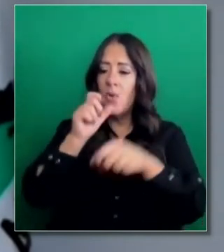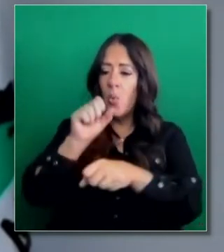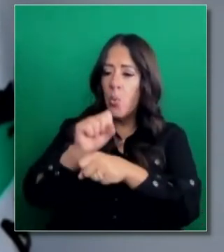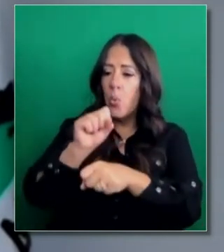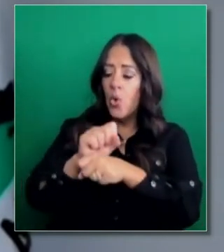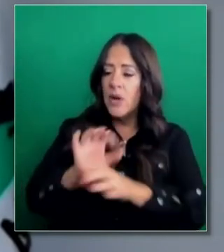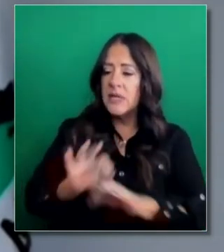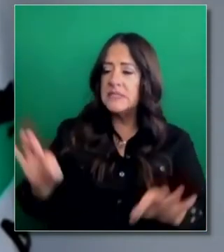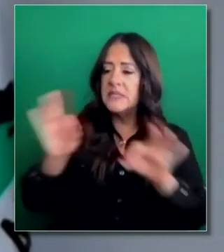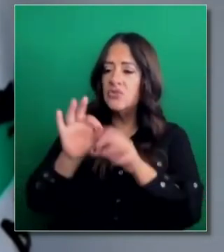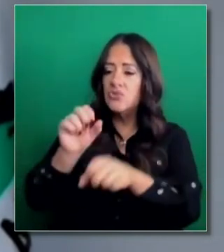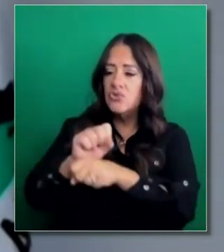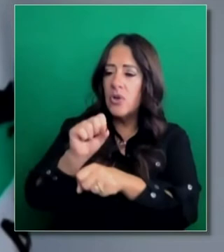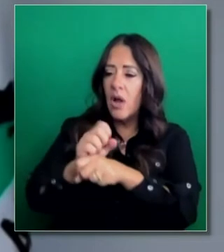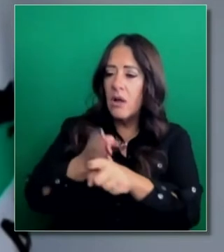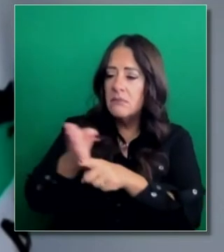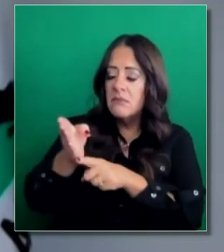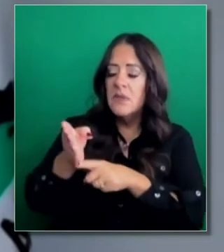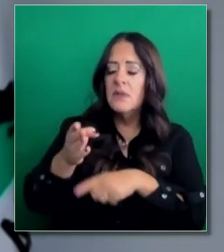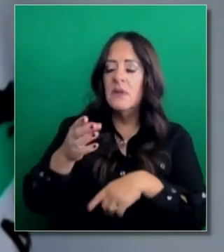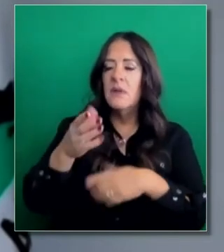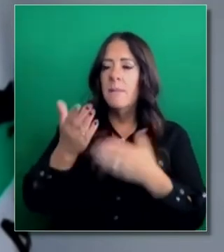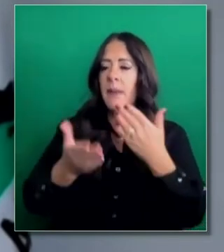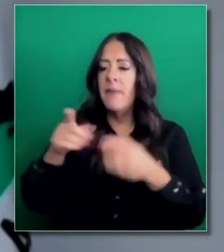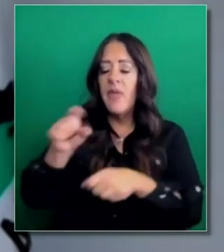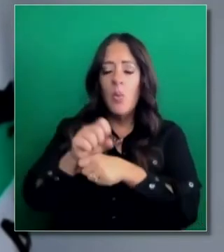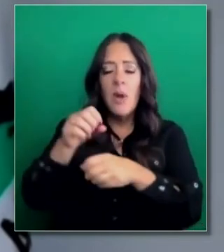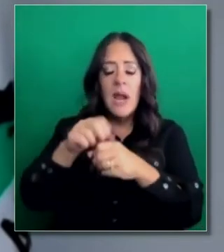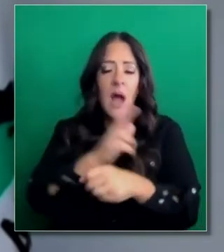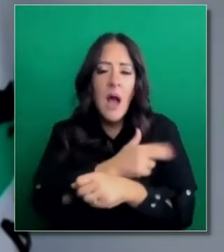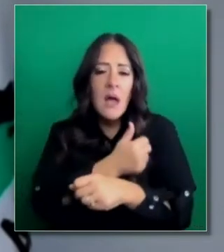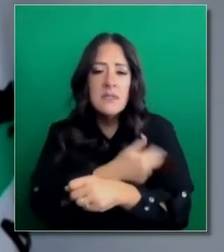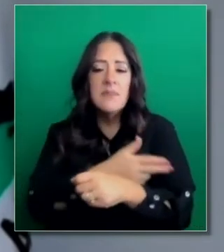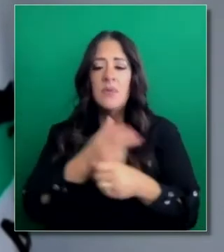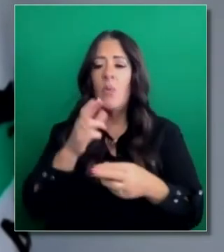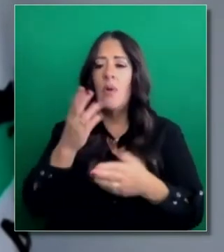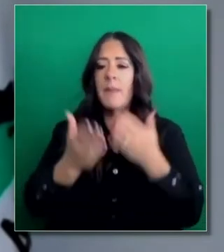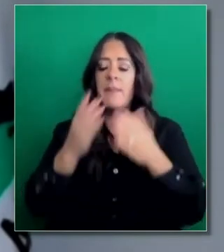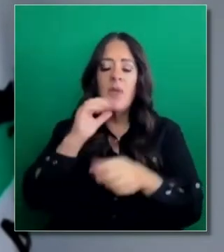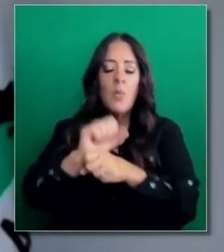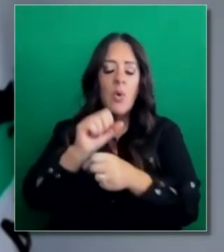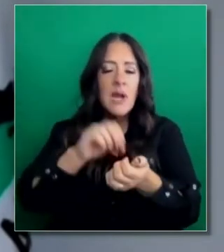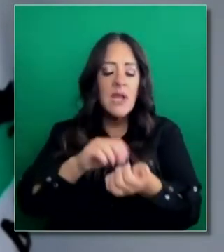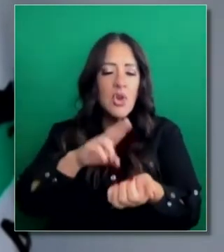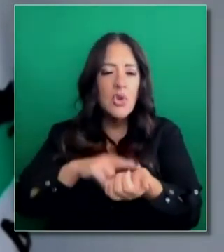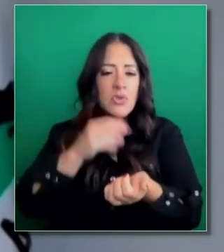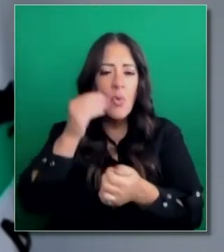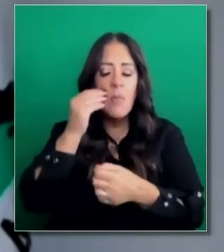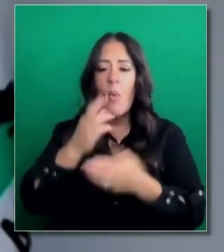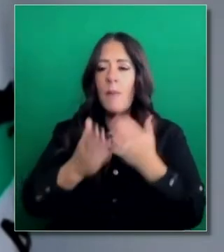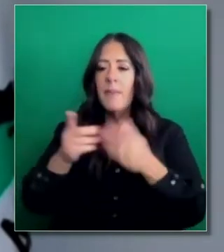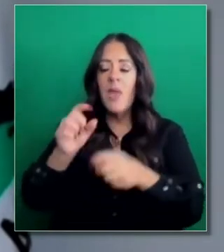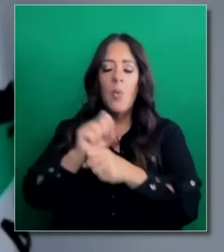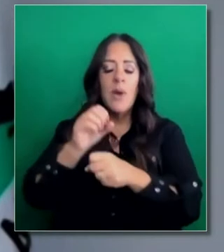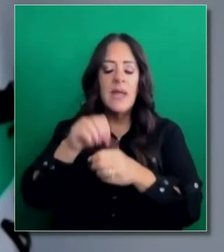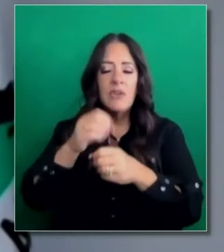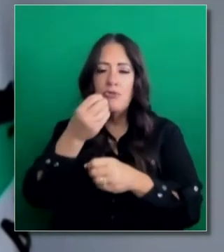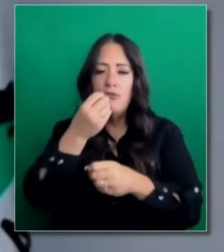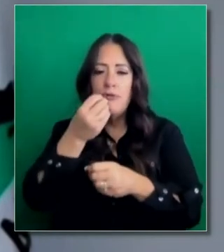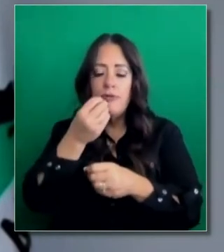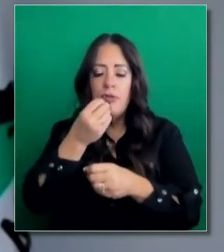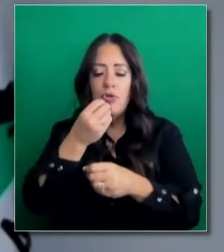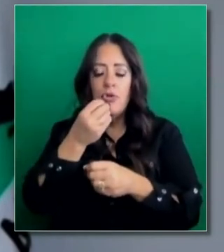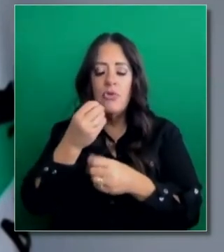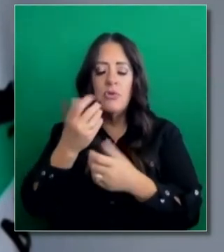papel desempeñado por los trabajadores en ser esenciales en las líneas frontales ya sean los